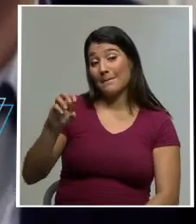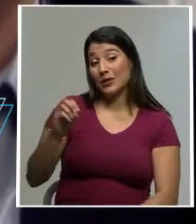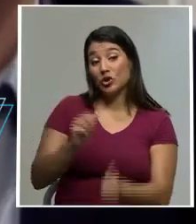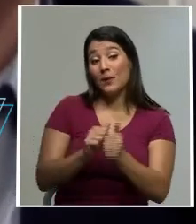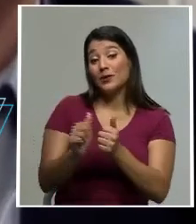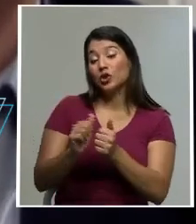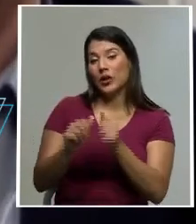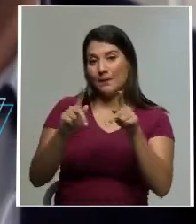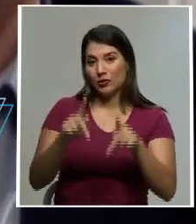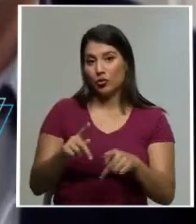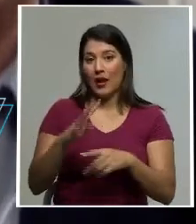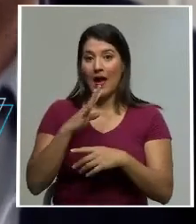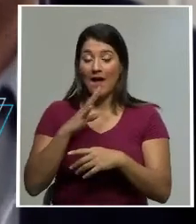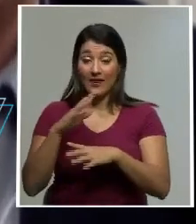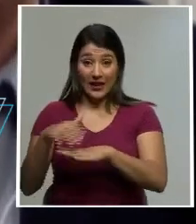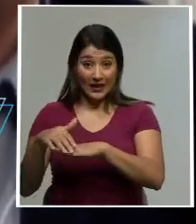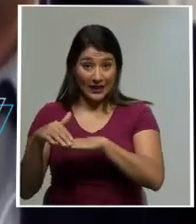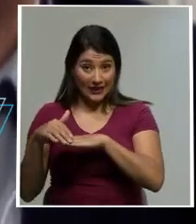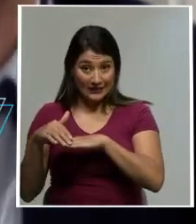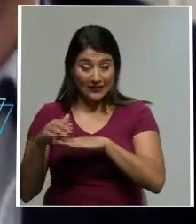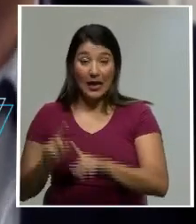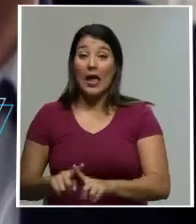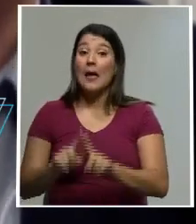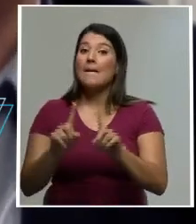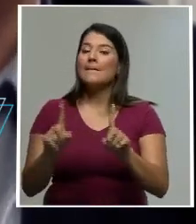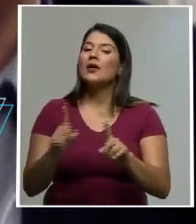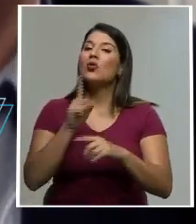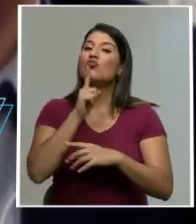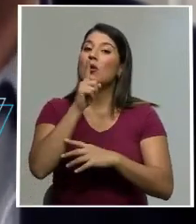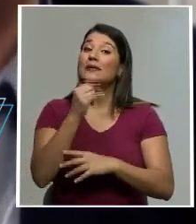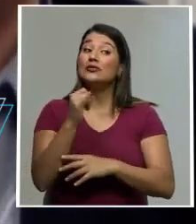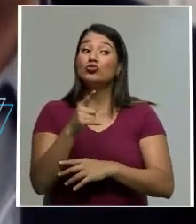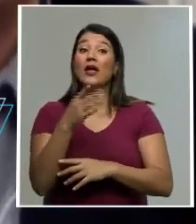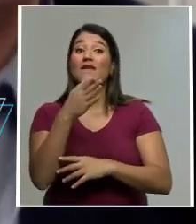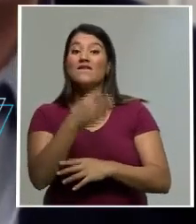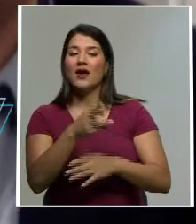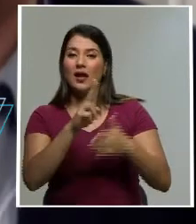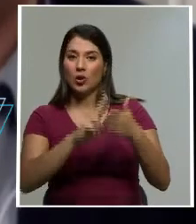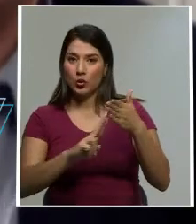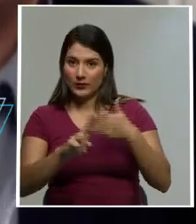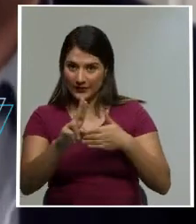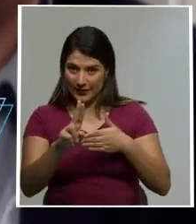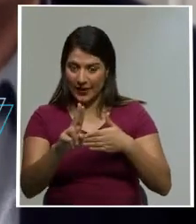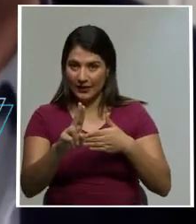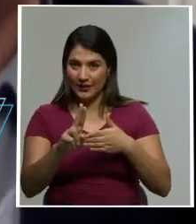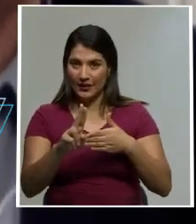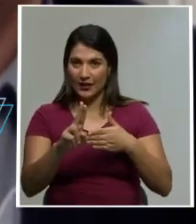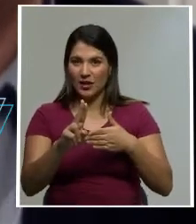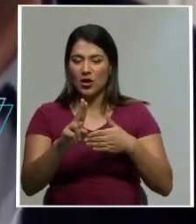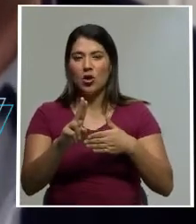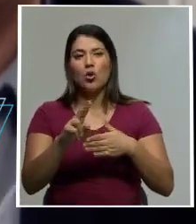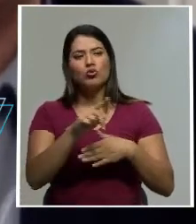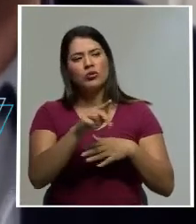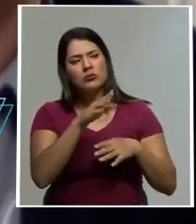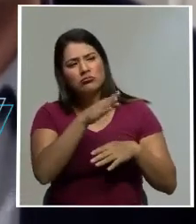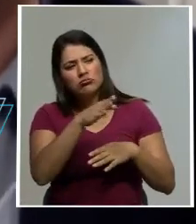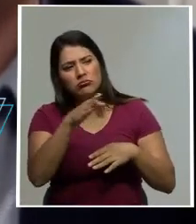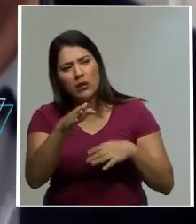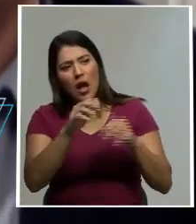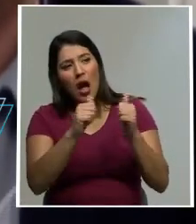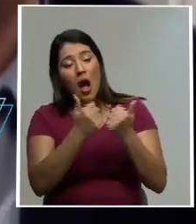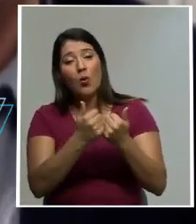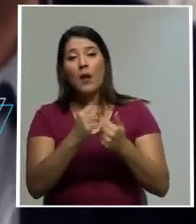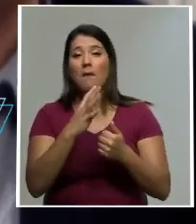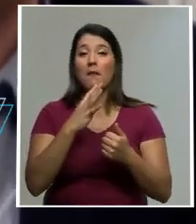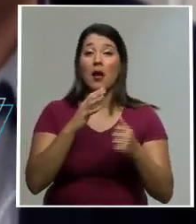digamos, es el inglés, pero realmente si vas a la universidad, pasas por todas las aulas, son clases en